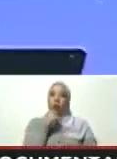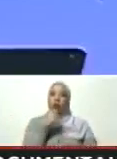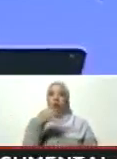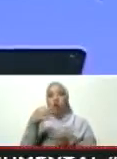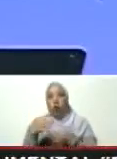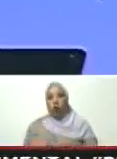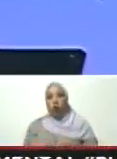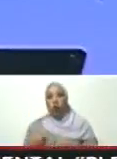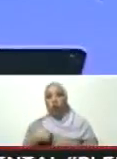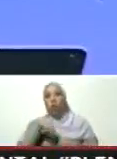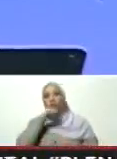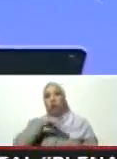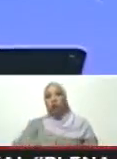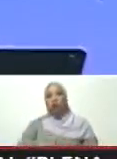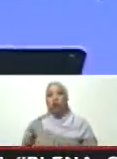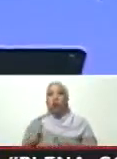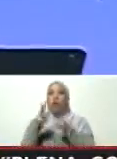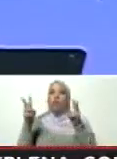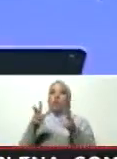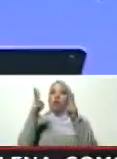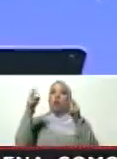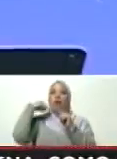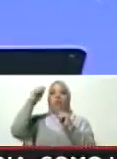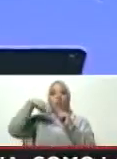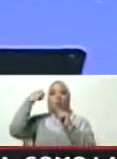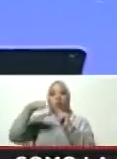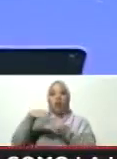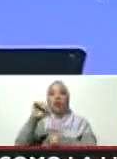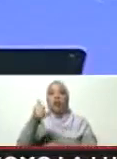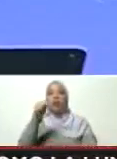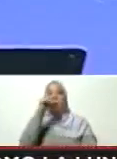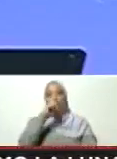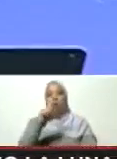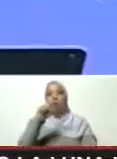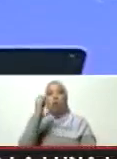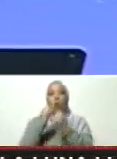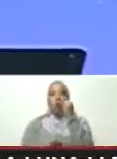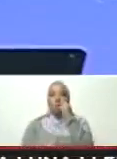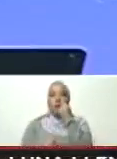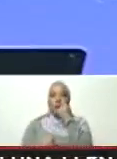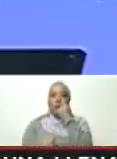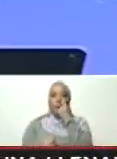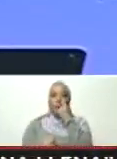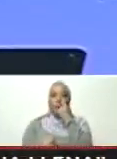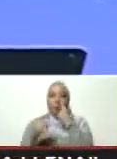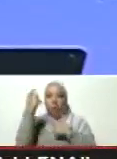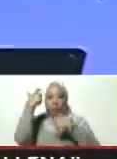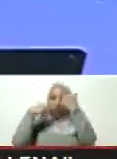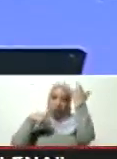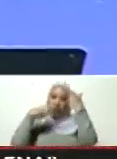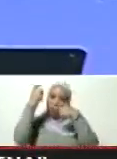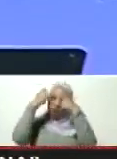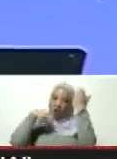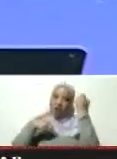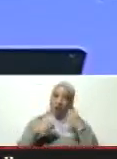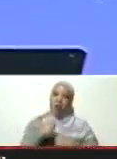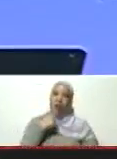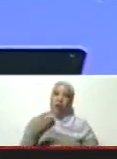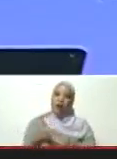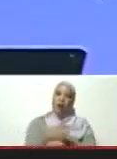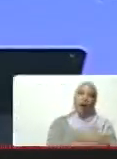correcto de la historia. Vamos a ver este video, 10 años de la última proclama del comandante Hugo Rafael Chávez Frías.